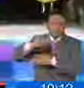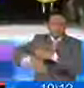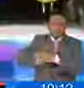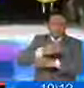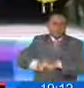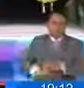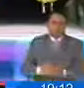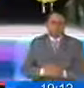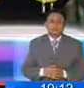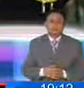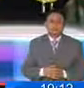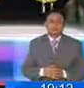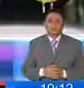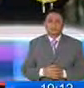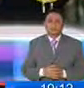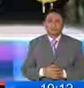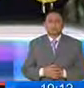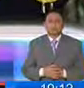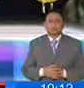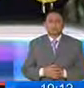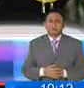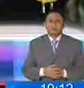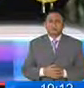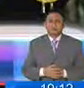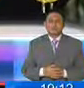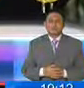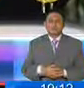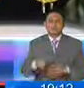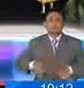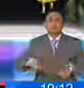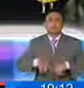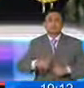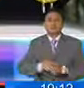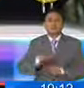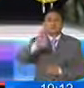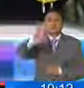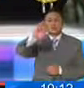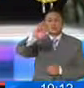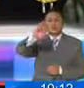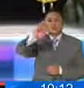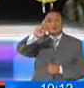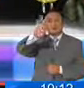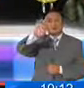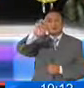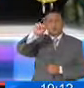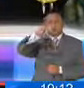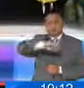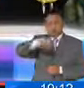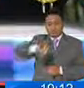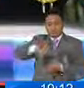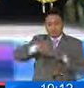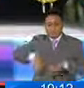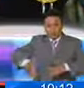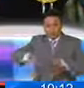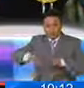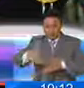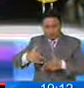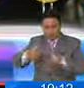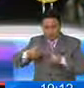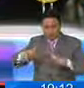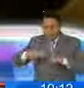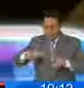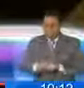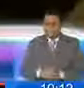Se ejecutó una operación militar en el sector de Punta de Piedra, en Borbón, del cantón de Loy Alfaro, provincia de